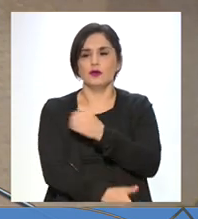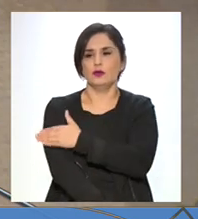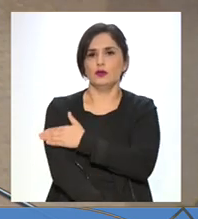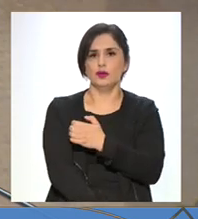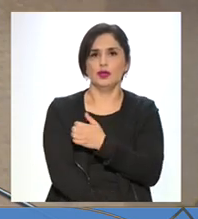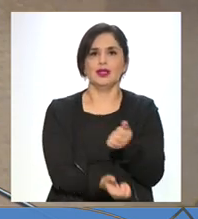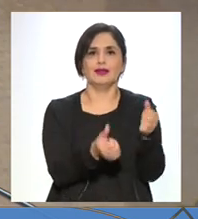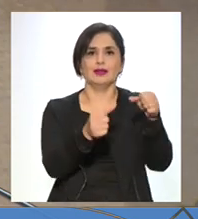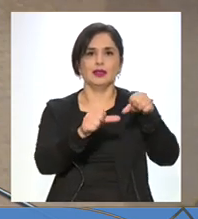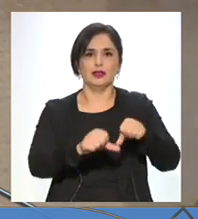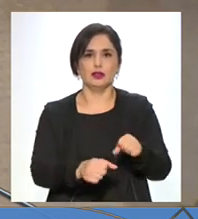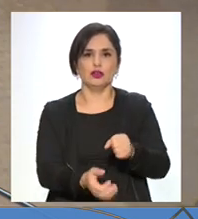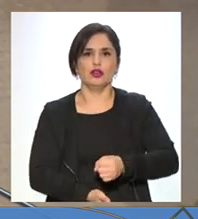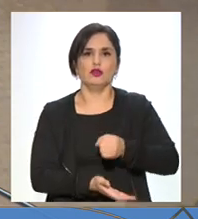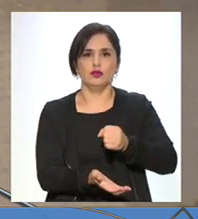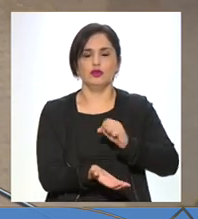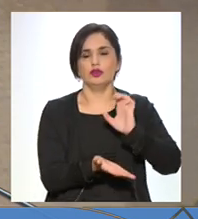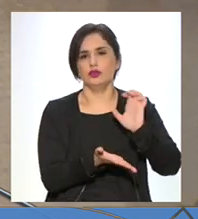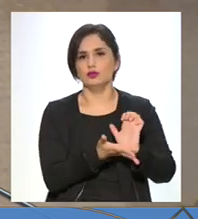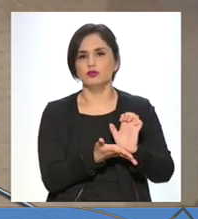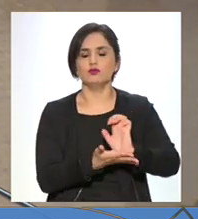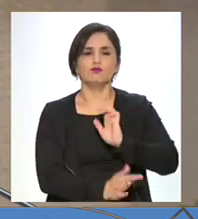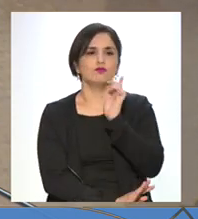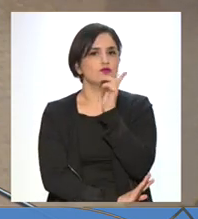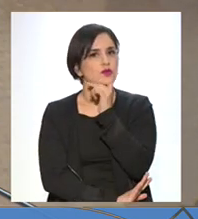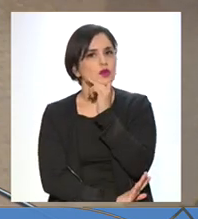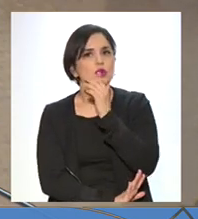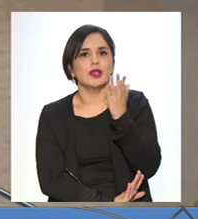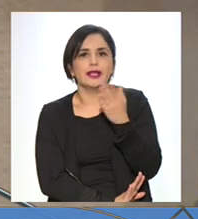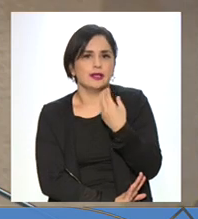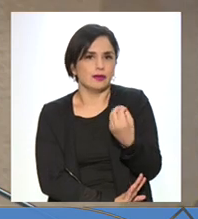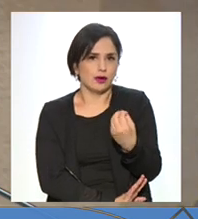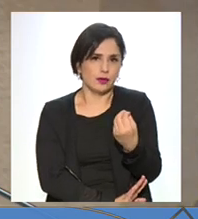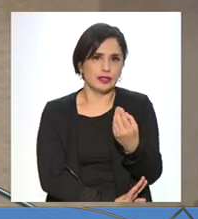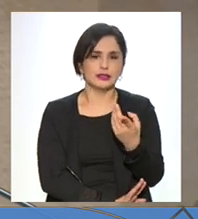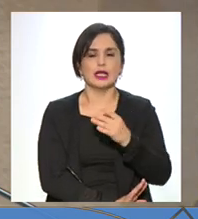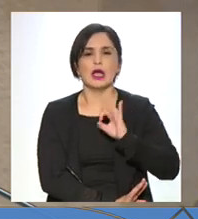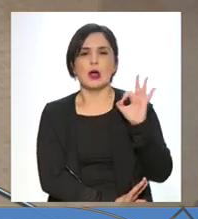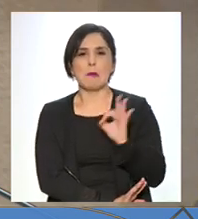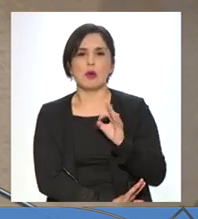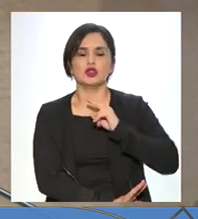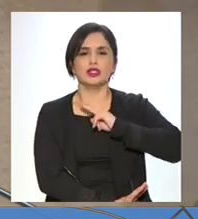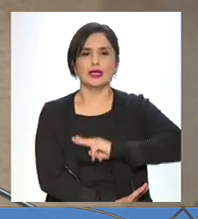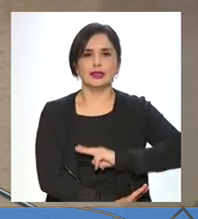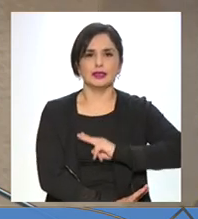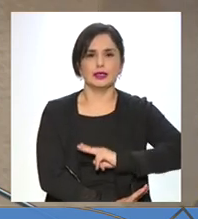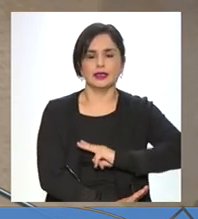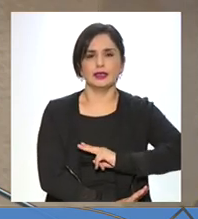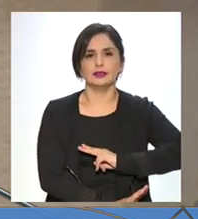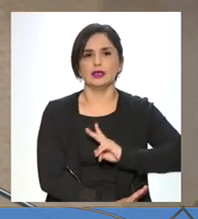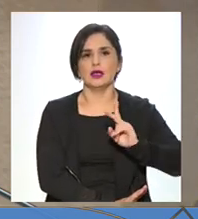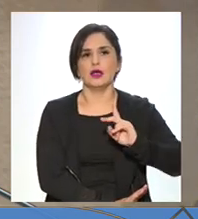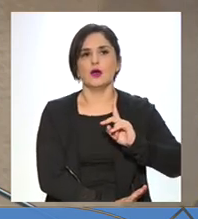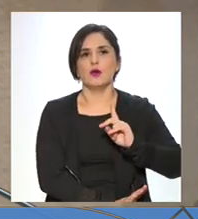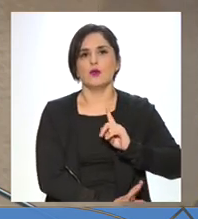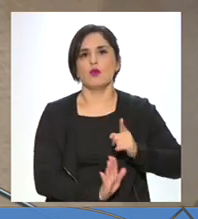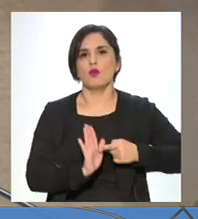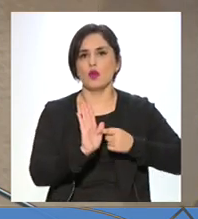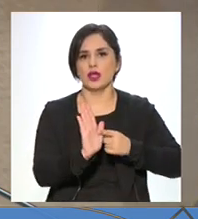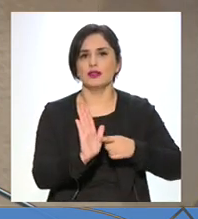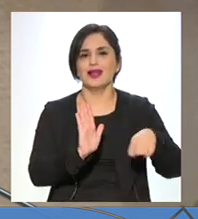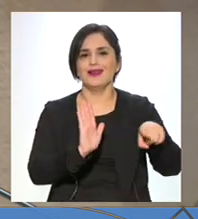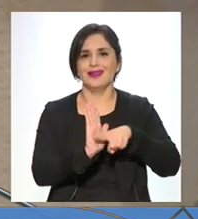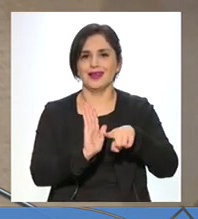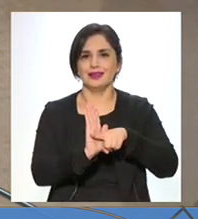cuentas fiscales. Todo ello en un entorno de alta incertidumbre local. De hecho, las tasas de interés, las primas por riesgo y la bolsa muestran un desempeño